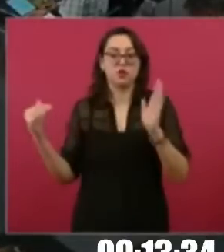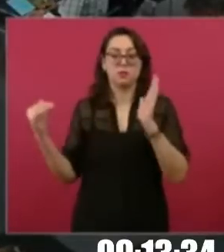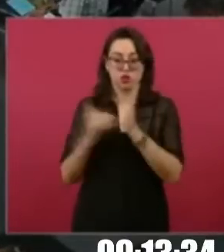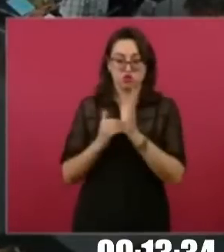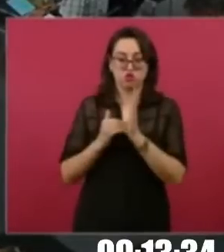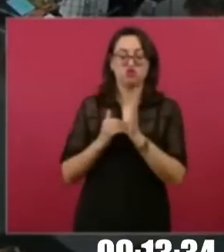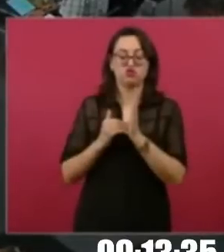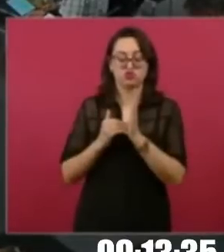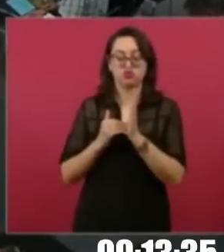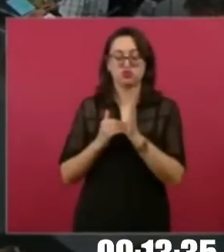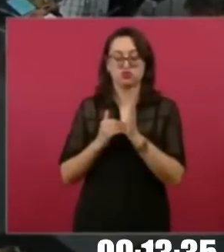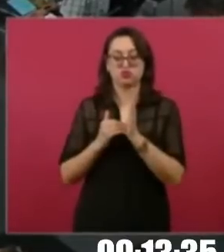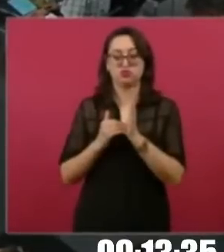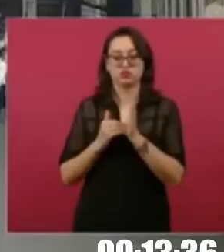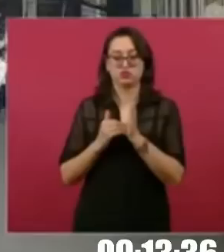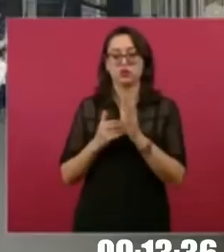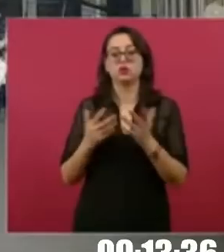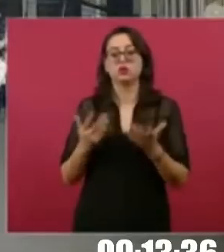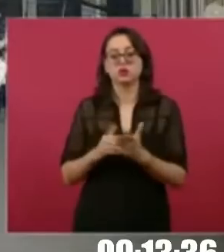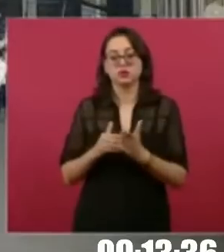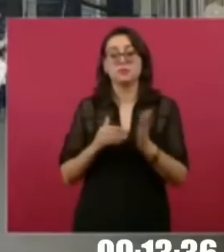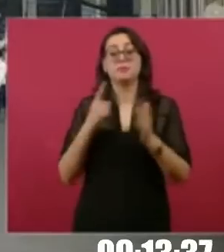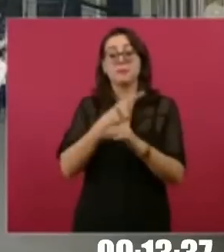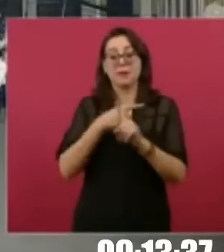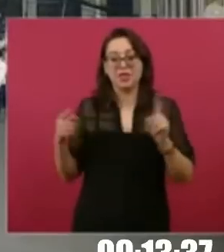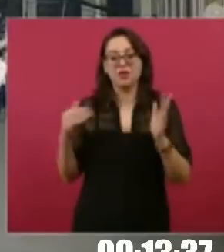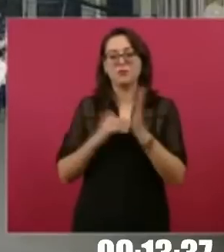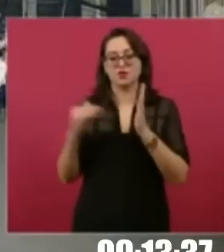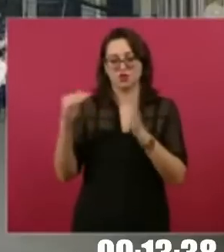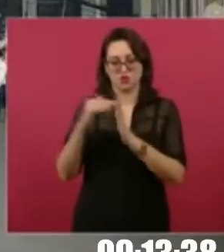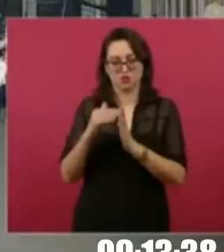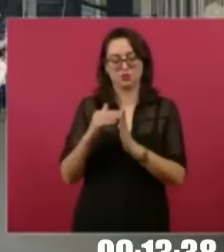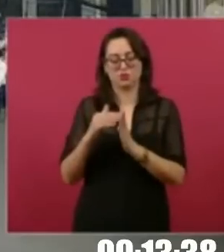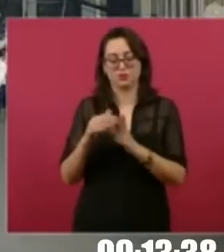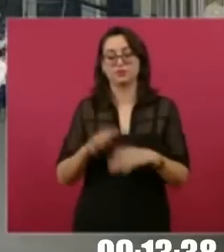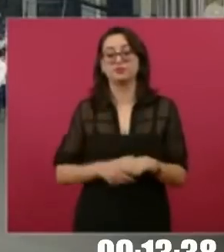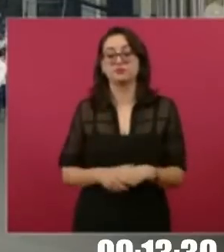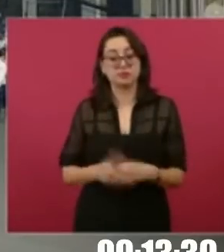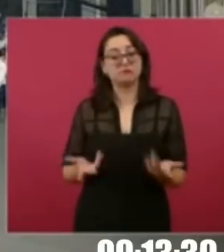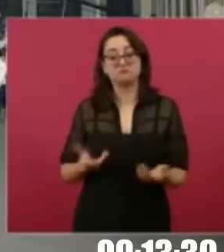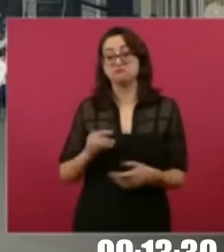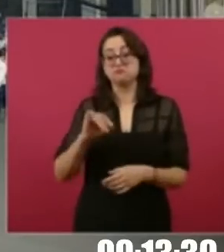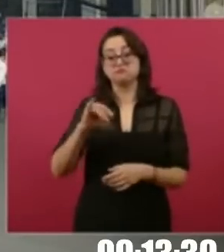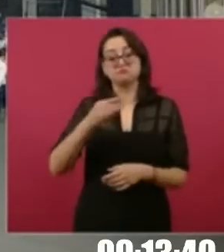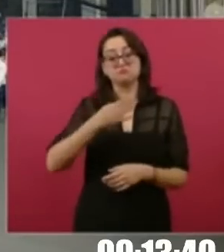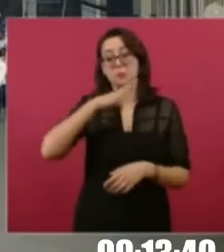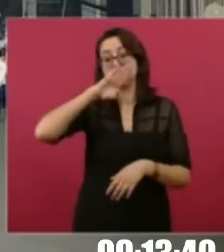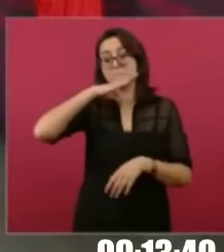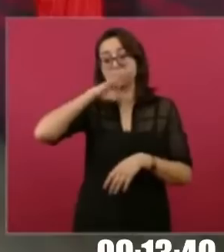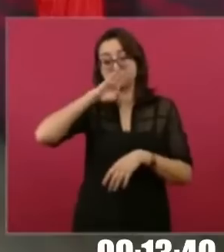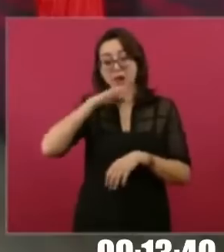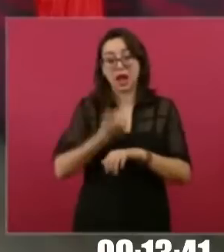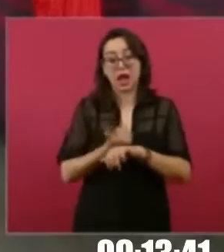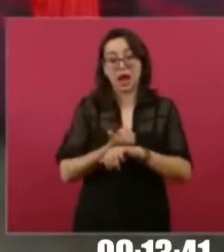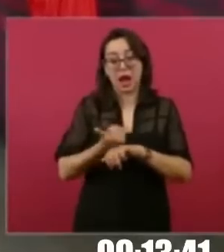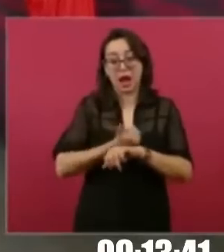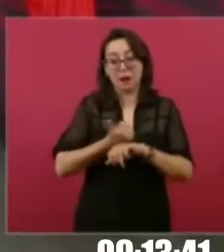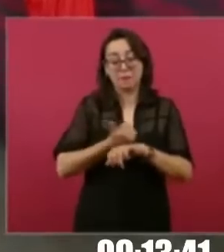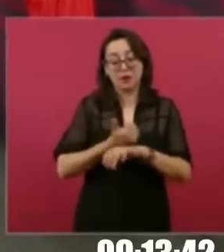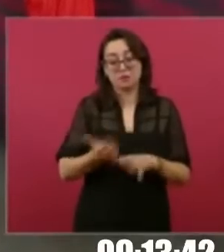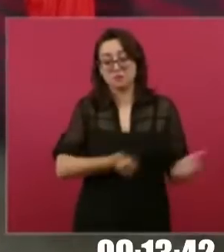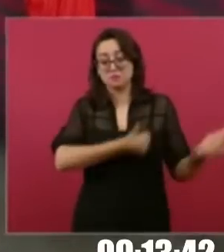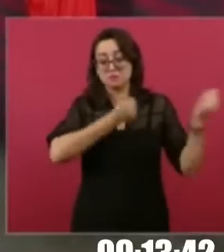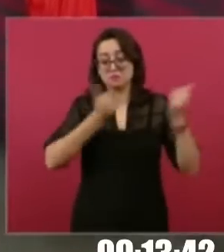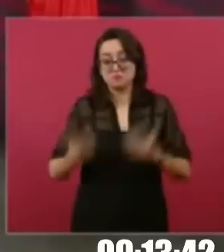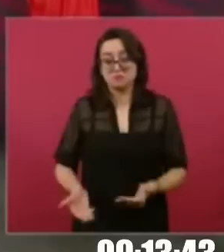decisión de no permitir el uso del maíz transgénico para consumo